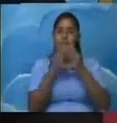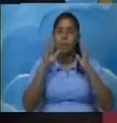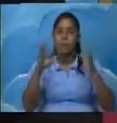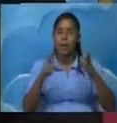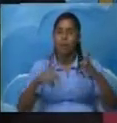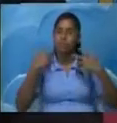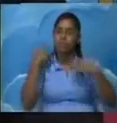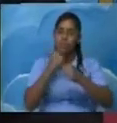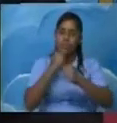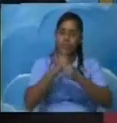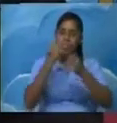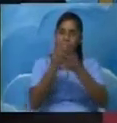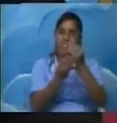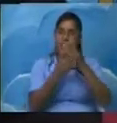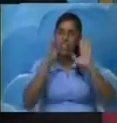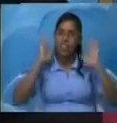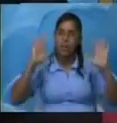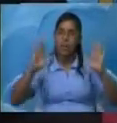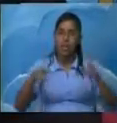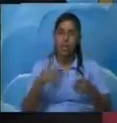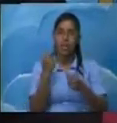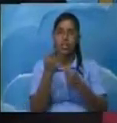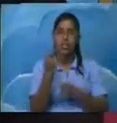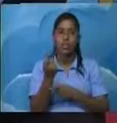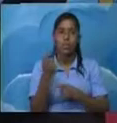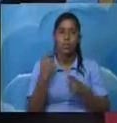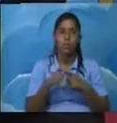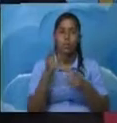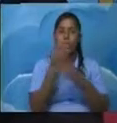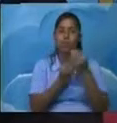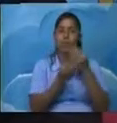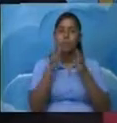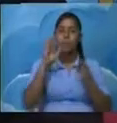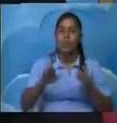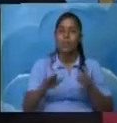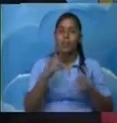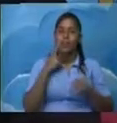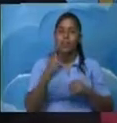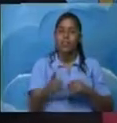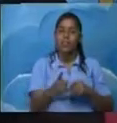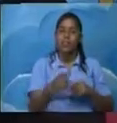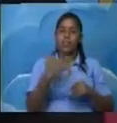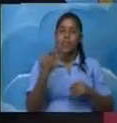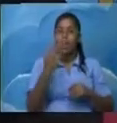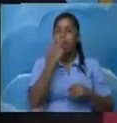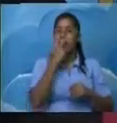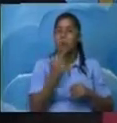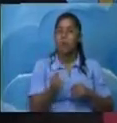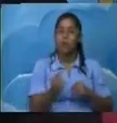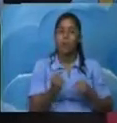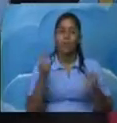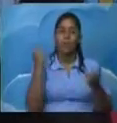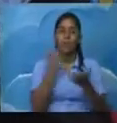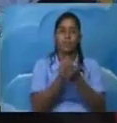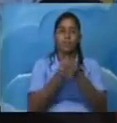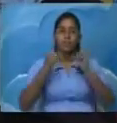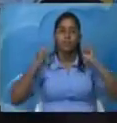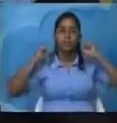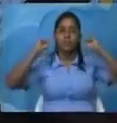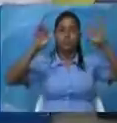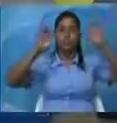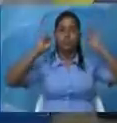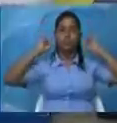diligentes, dice la Biblia, que enriquecen. Pero la mano negligente empobrece. Dice también que empobrece. Entonces, yeah. Gloria a Dios,